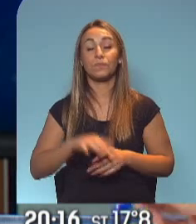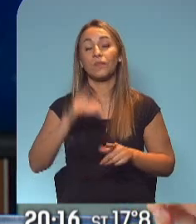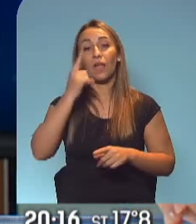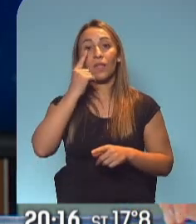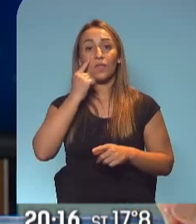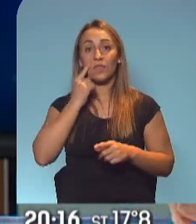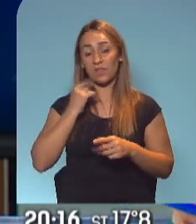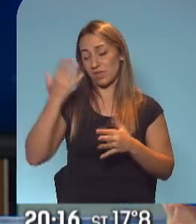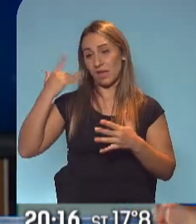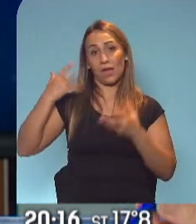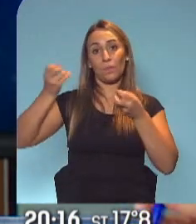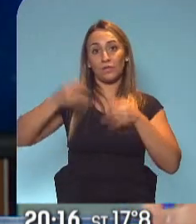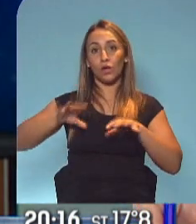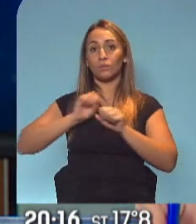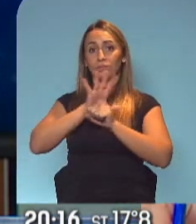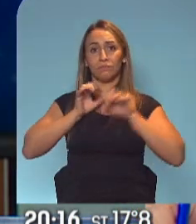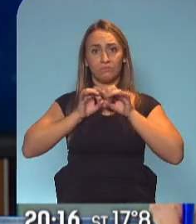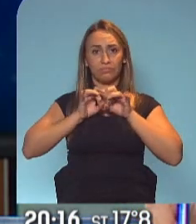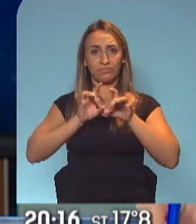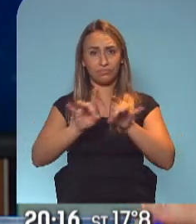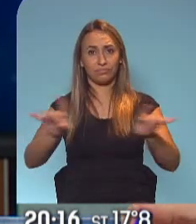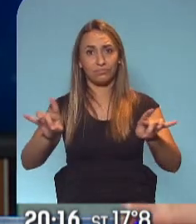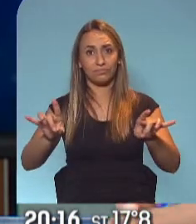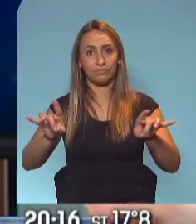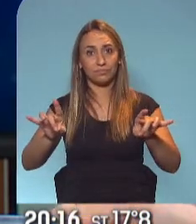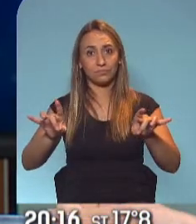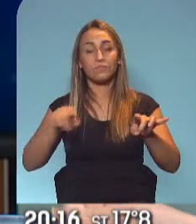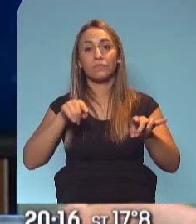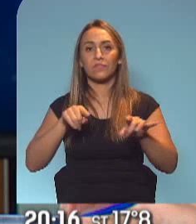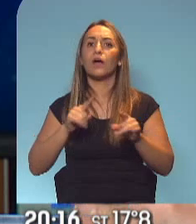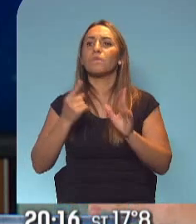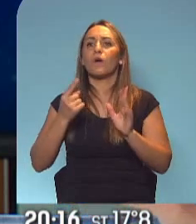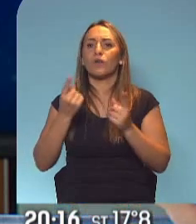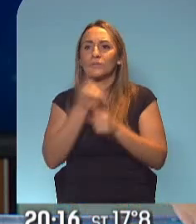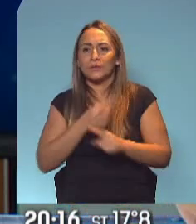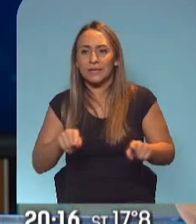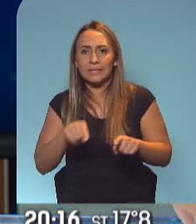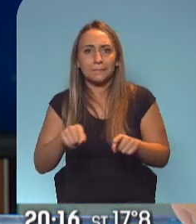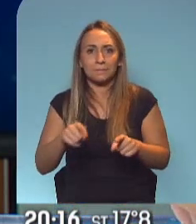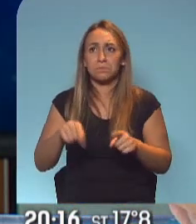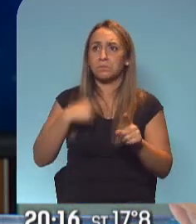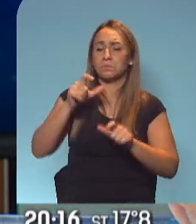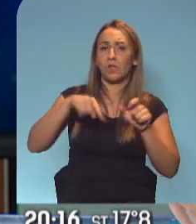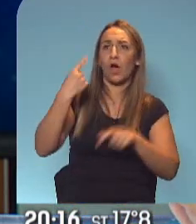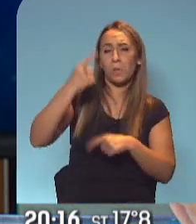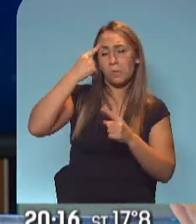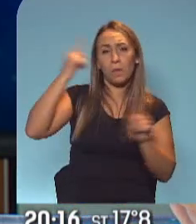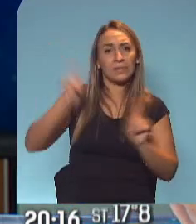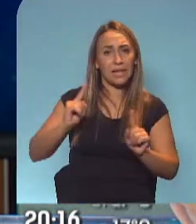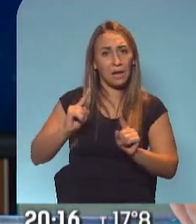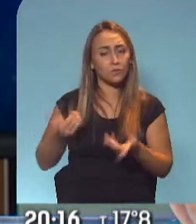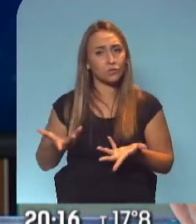comenzó a propagar el coronavirus, empezaron a darse consecuencias que nadie tenía pensada. El tronco de la pandemia empezó a